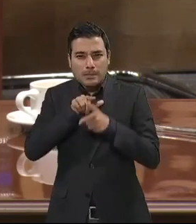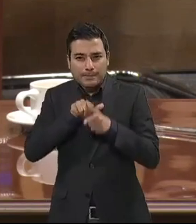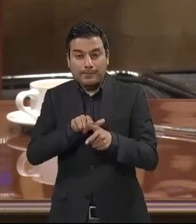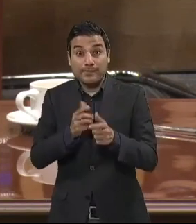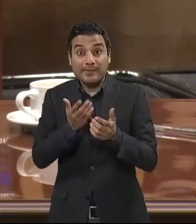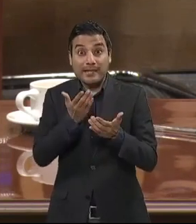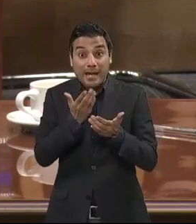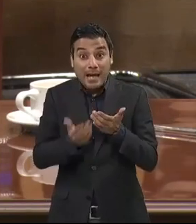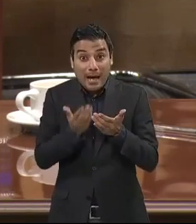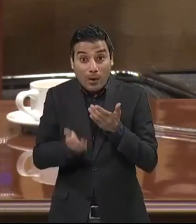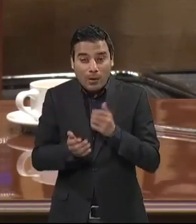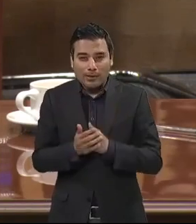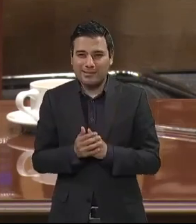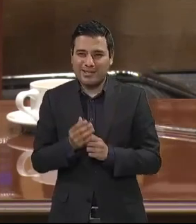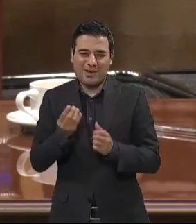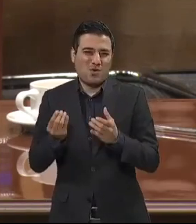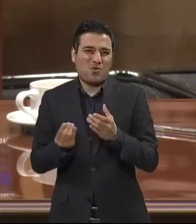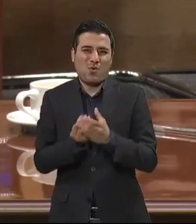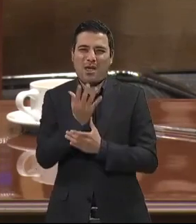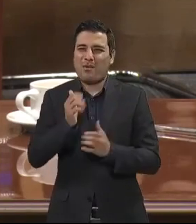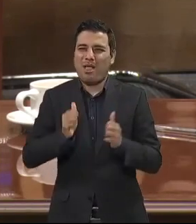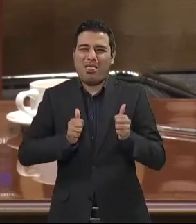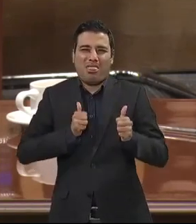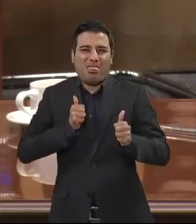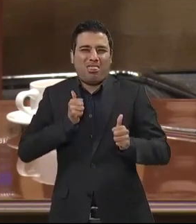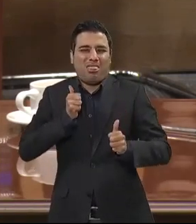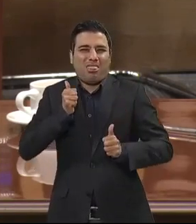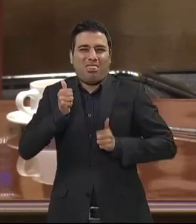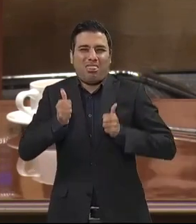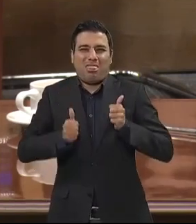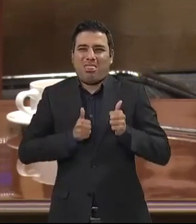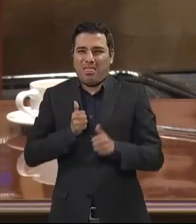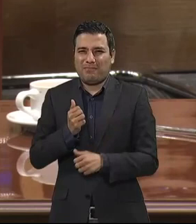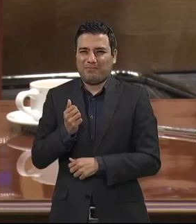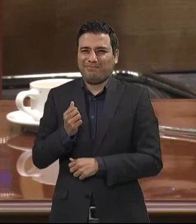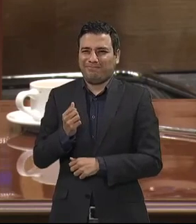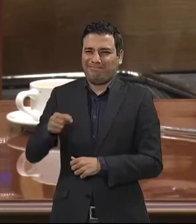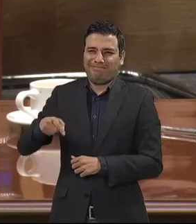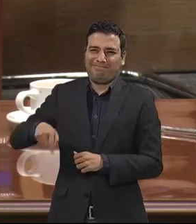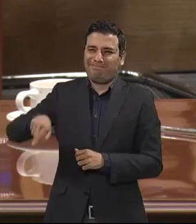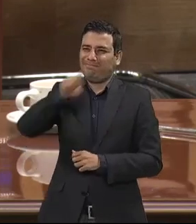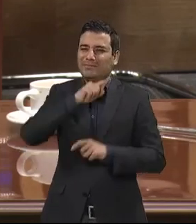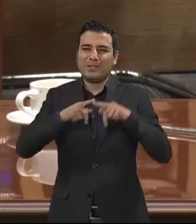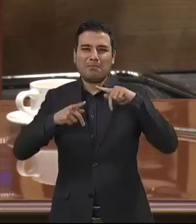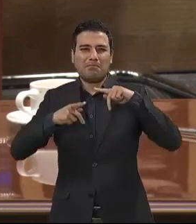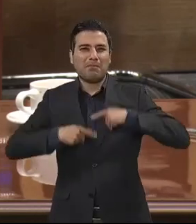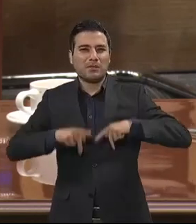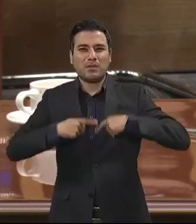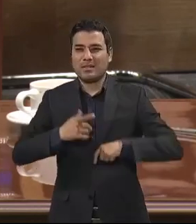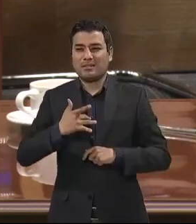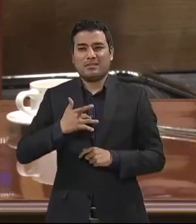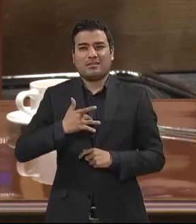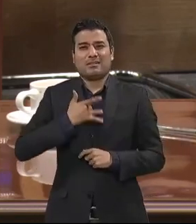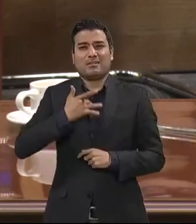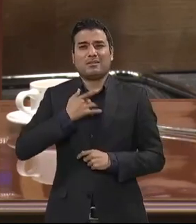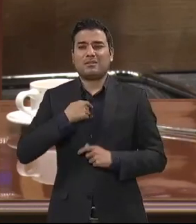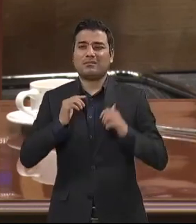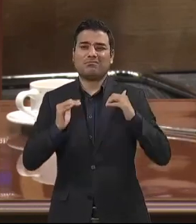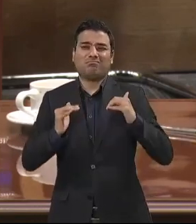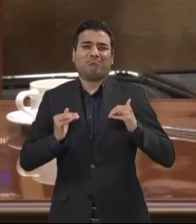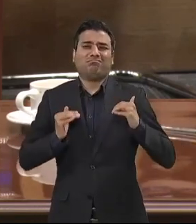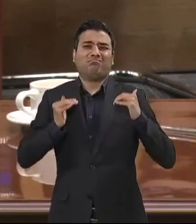nuevo agandalle de los que se creen dueños, amos y señores de la democracia, pero que en realidad son